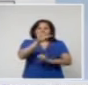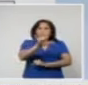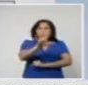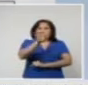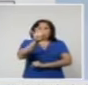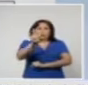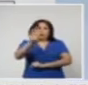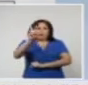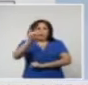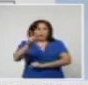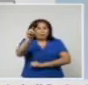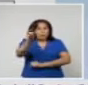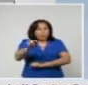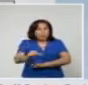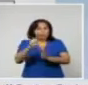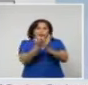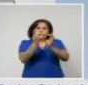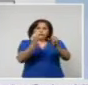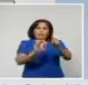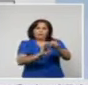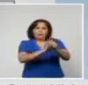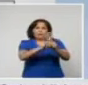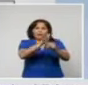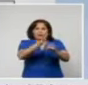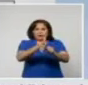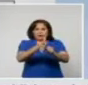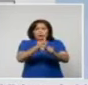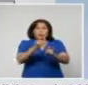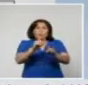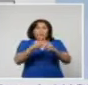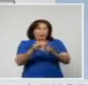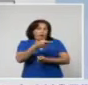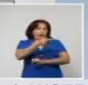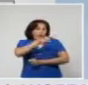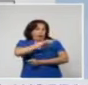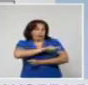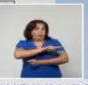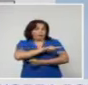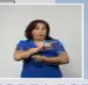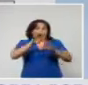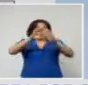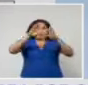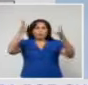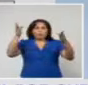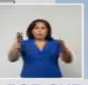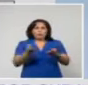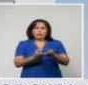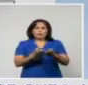18.263.542 casos confirmados, ya que ayer se diagnosticaron en el mundo